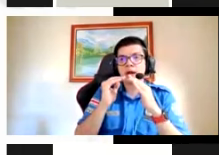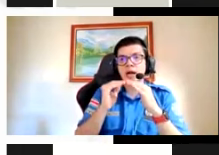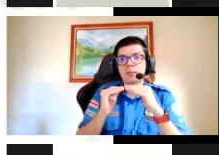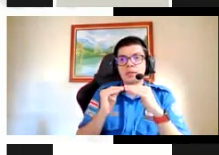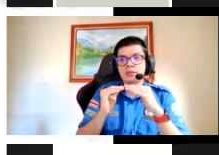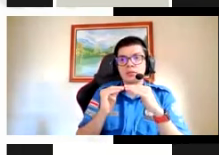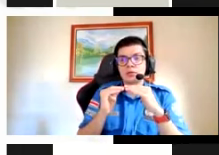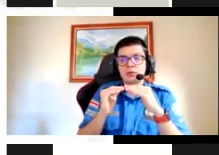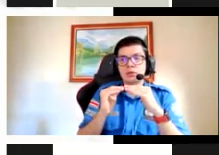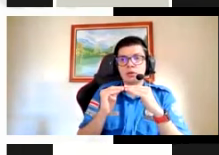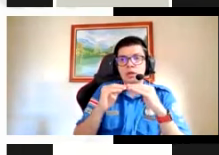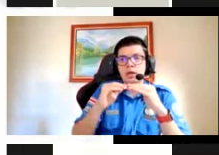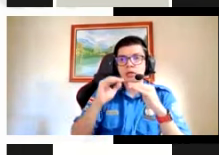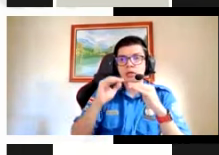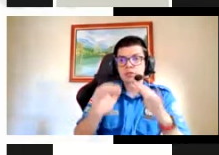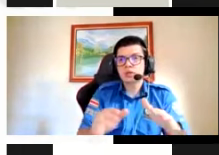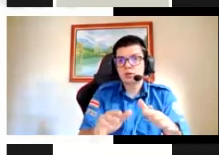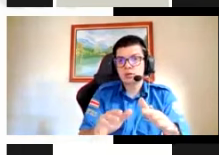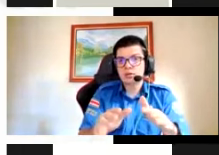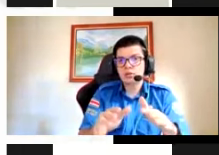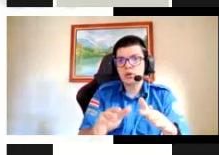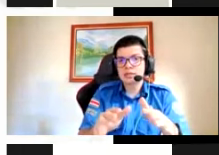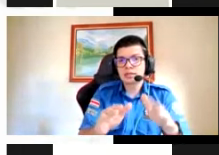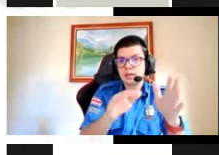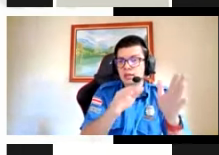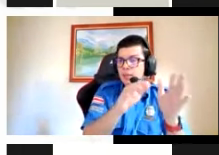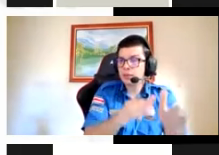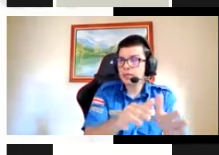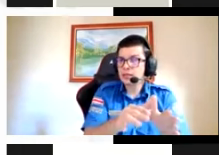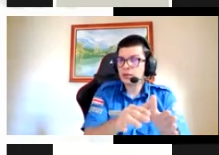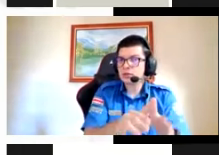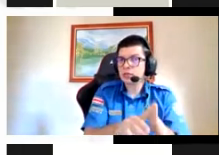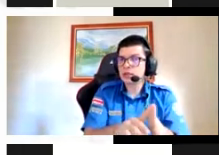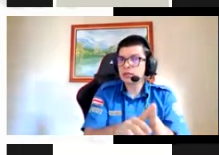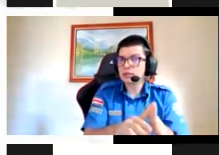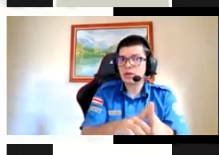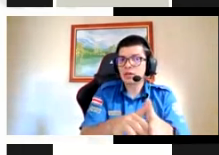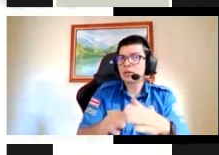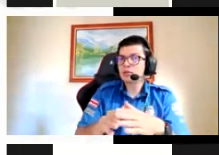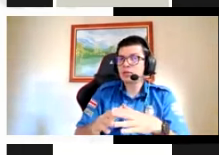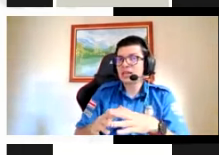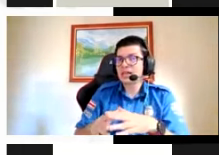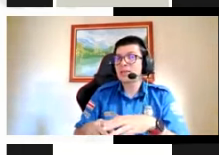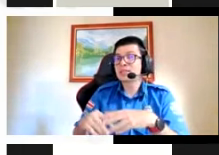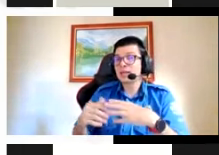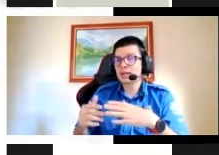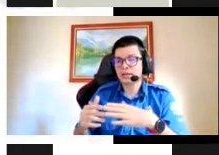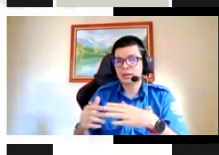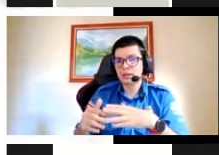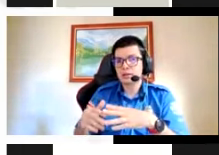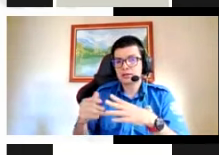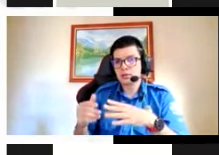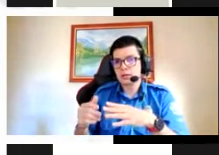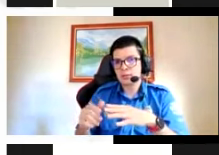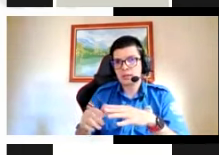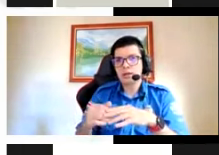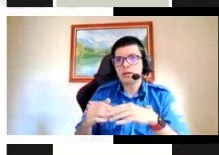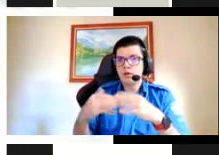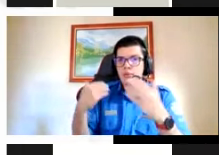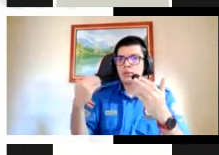así bajar la presión. Entonces, una condición como esta, que parecía no ser tan insegura, nos damos cuenta que es bastante